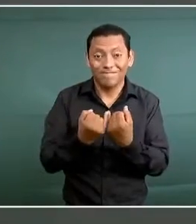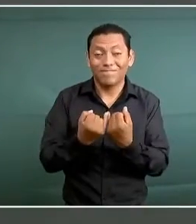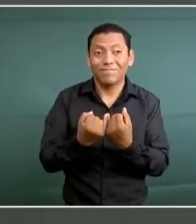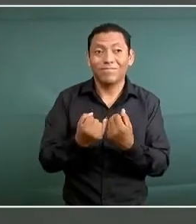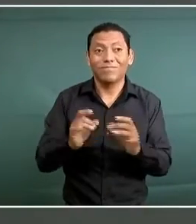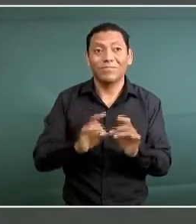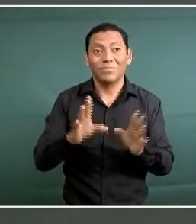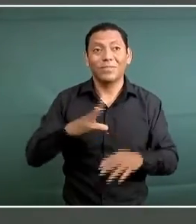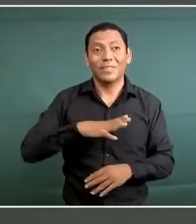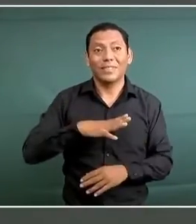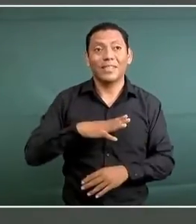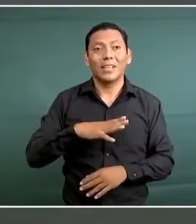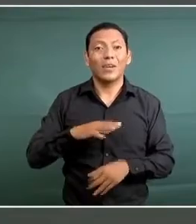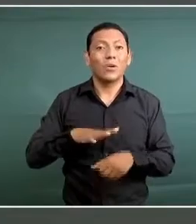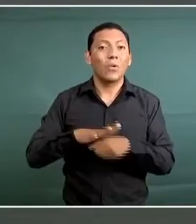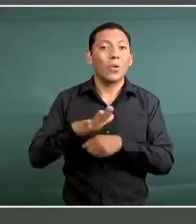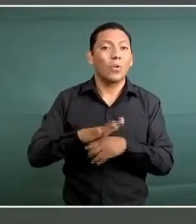algo que